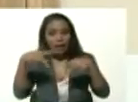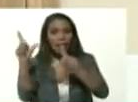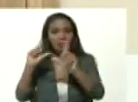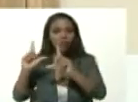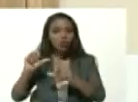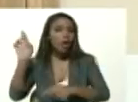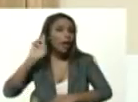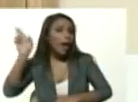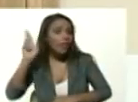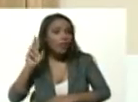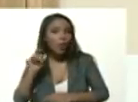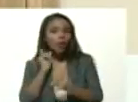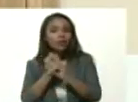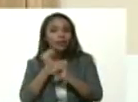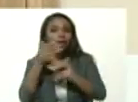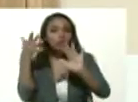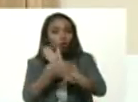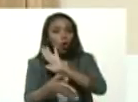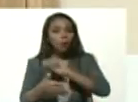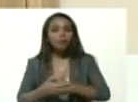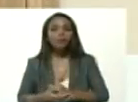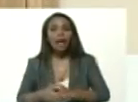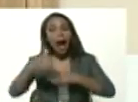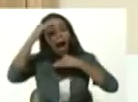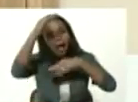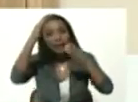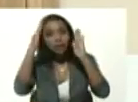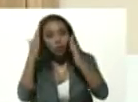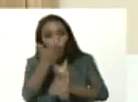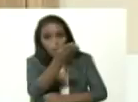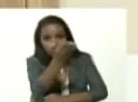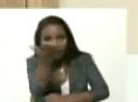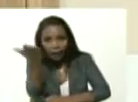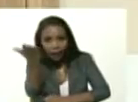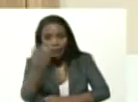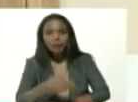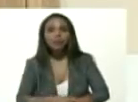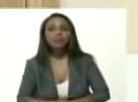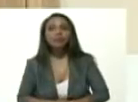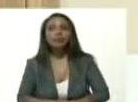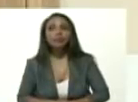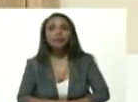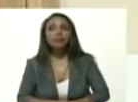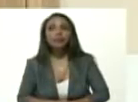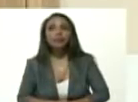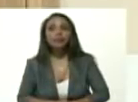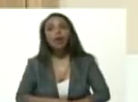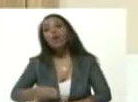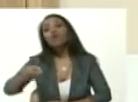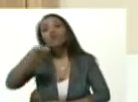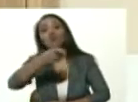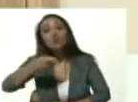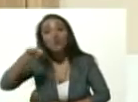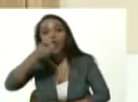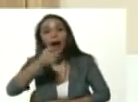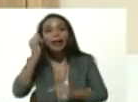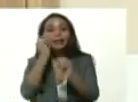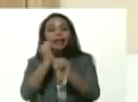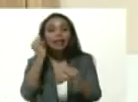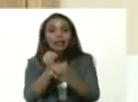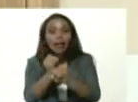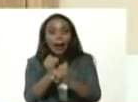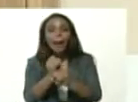radio, las redes sociales. Atención, atención, busque la página del